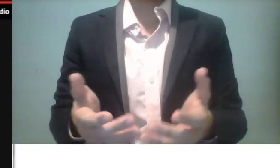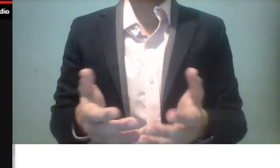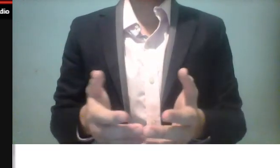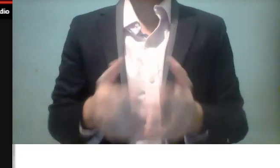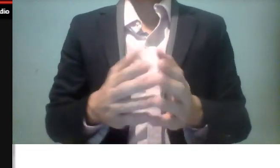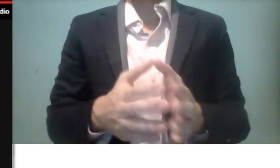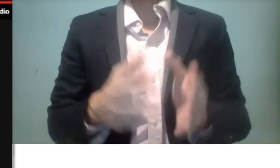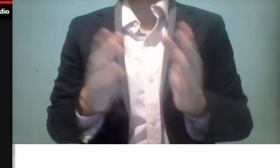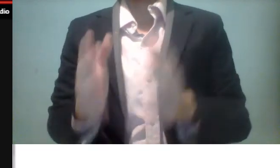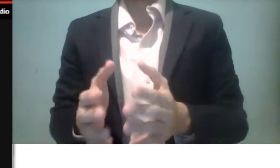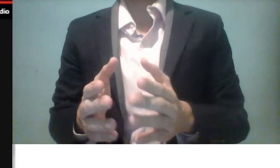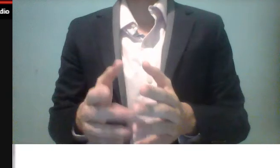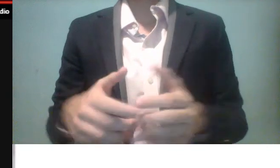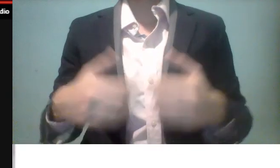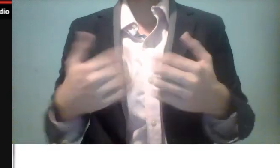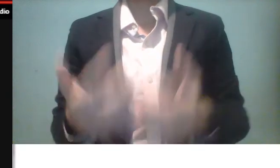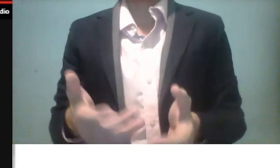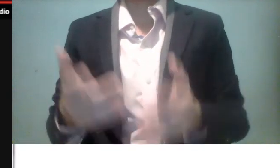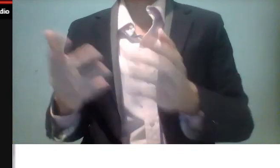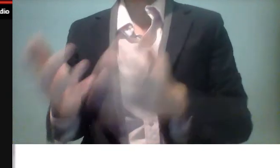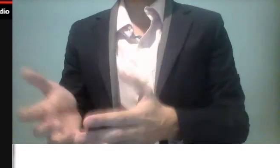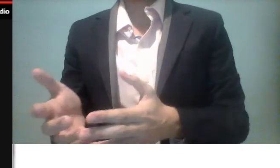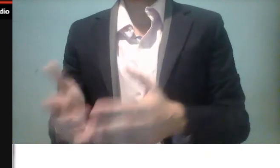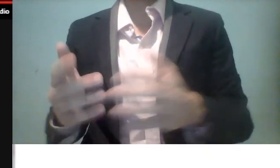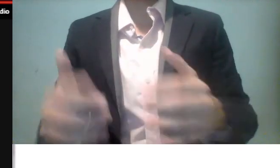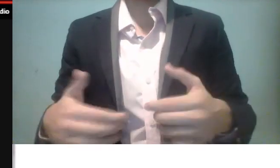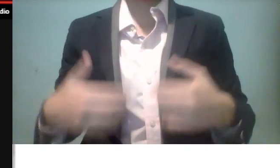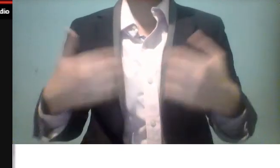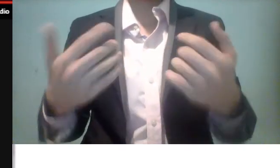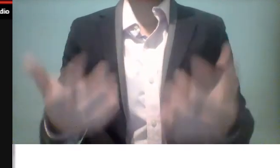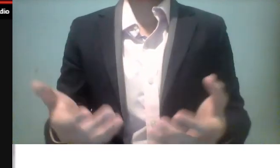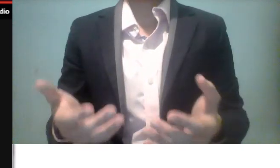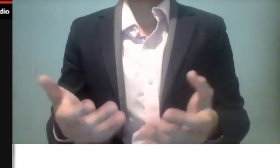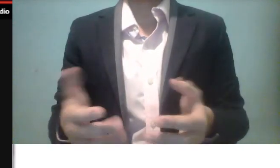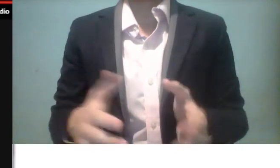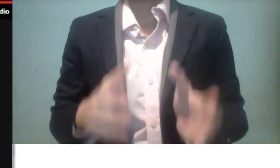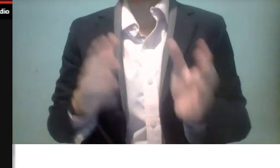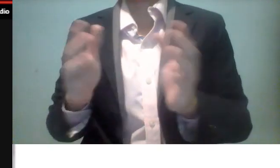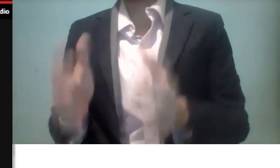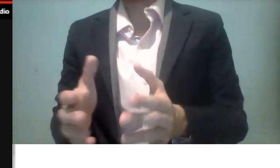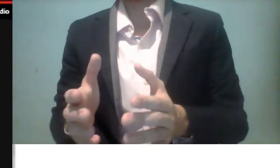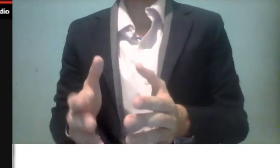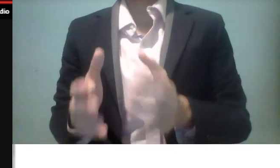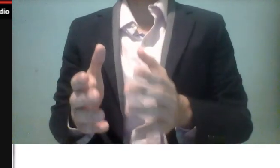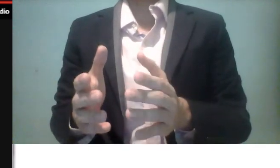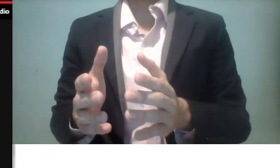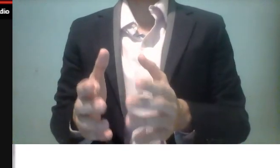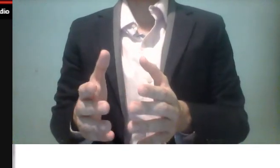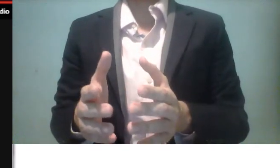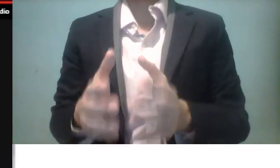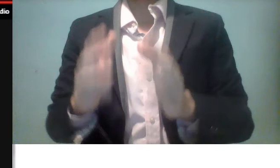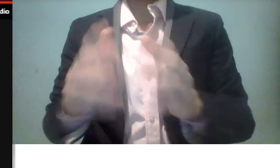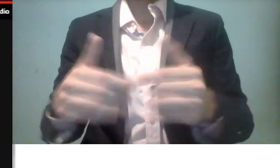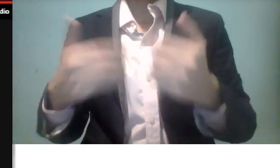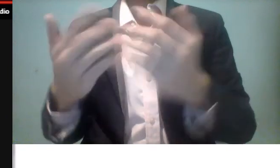autoridades decidirán si una persona es culpable o inocente conforme a las pruebas que se presenten por parte de